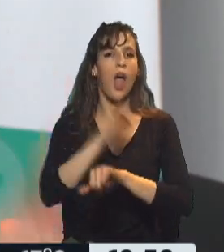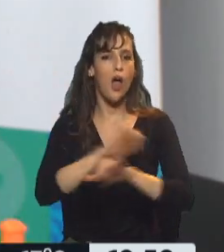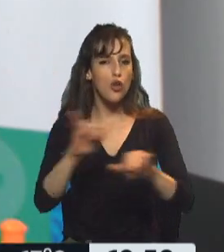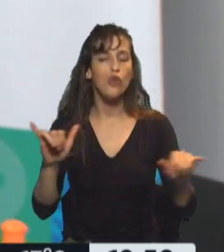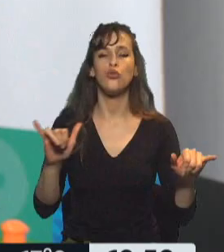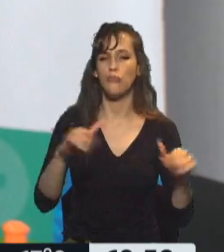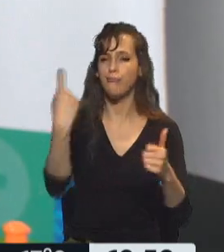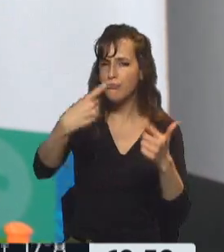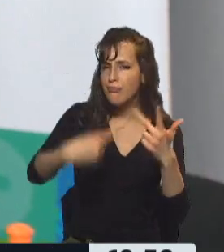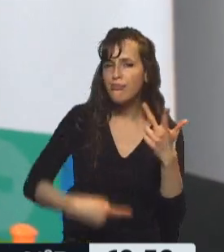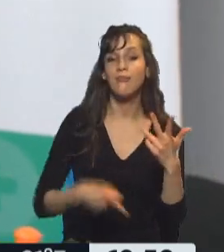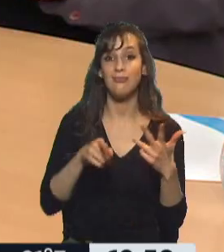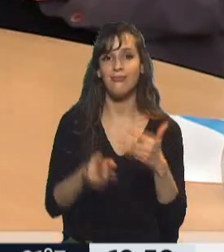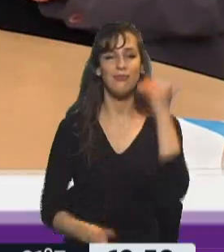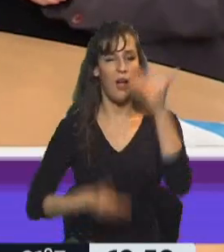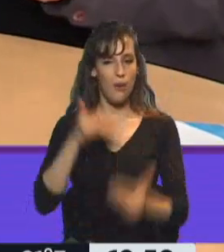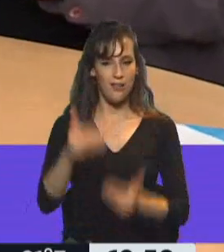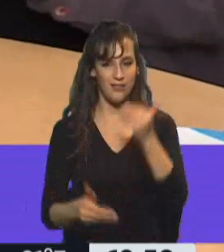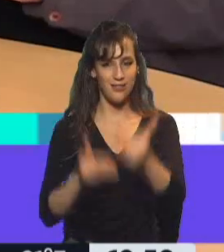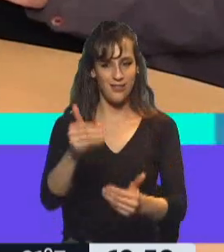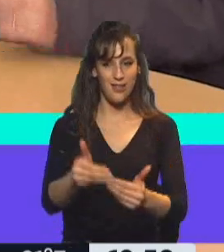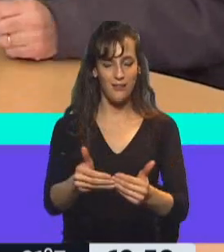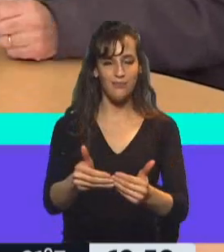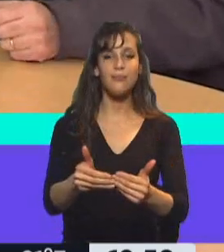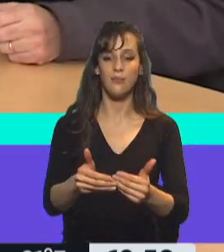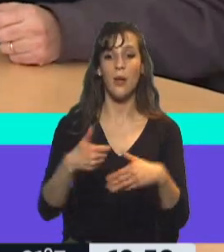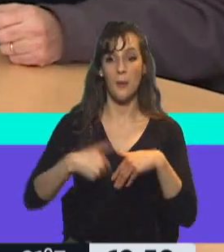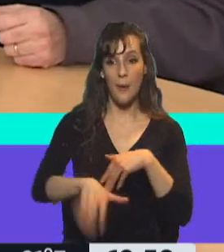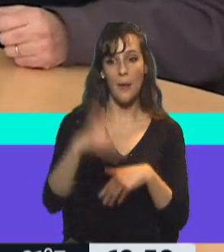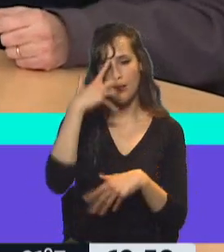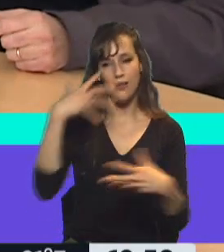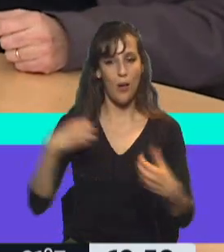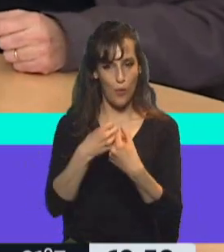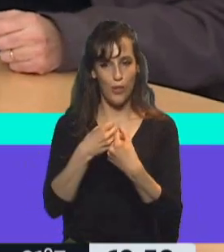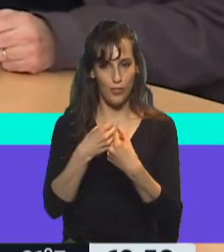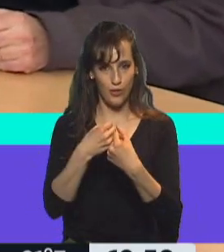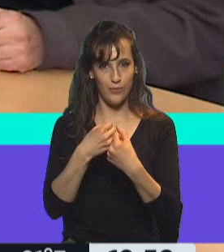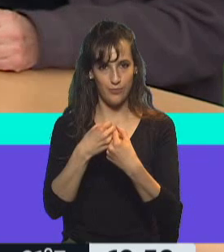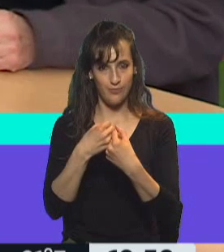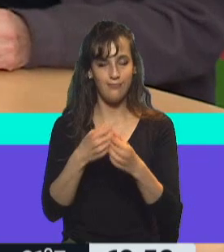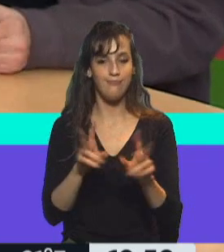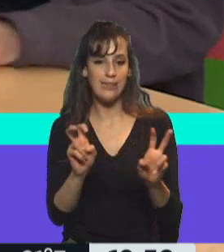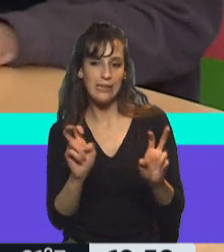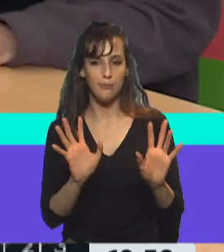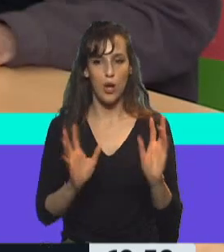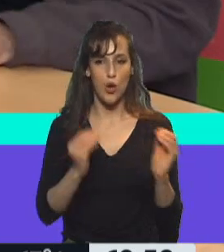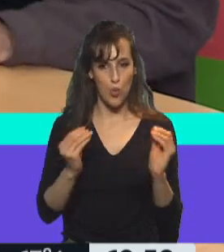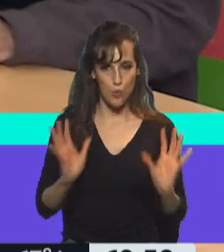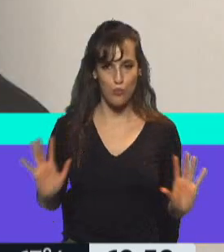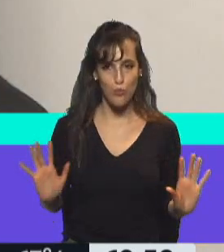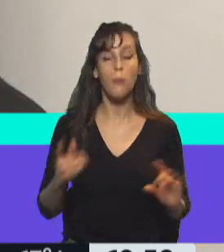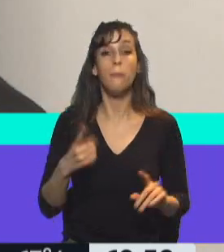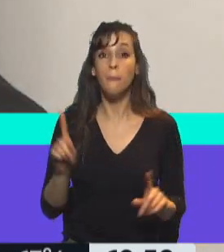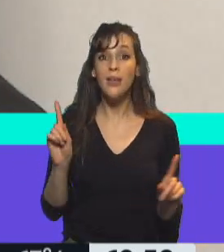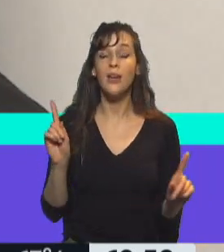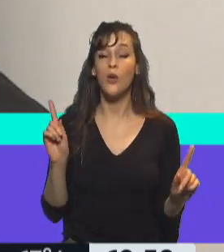ir avanzando. Y a medida que avancemos habrá convenios específicos respecto de qué cuestiones vamos generando. Pero el inicio